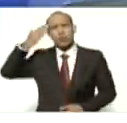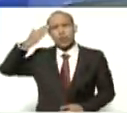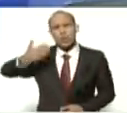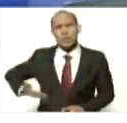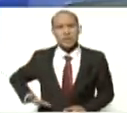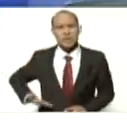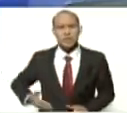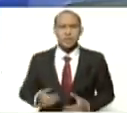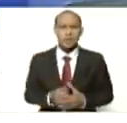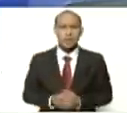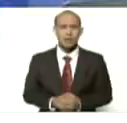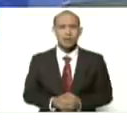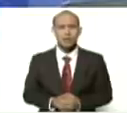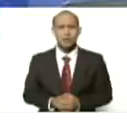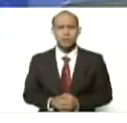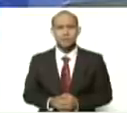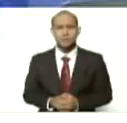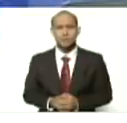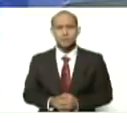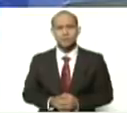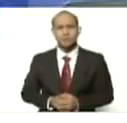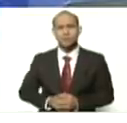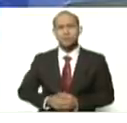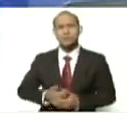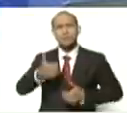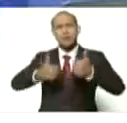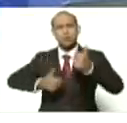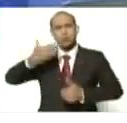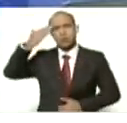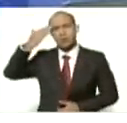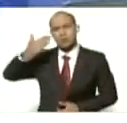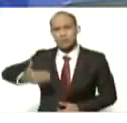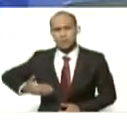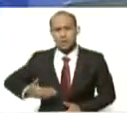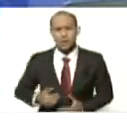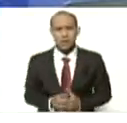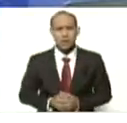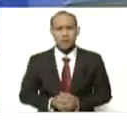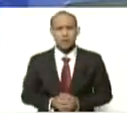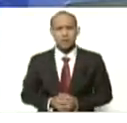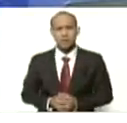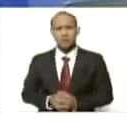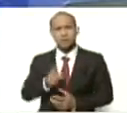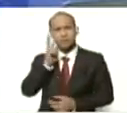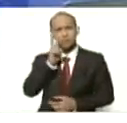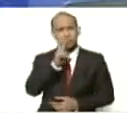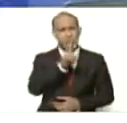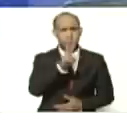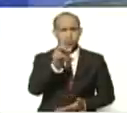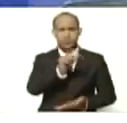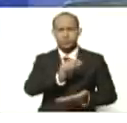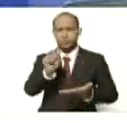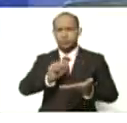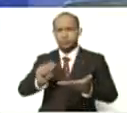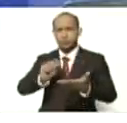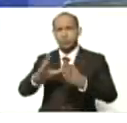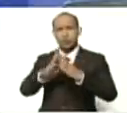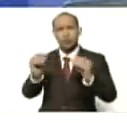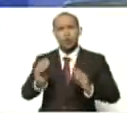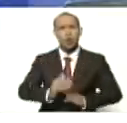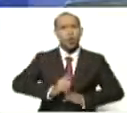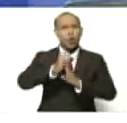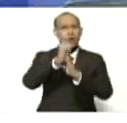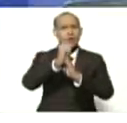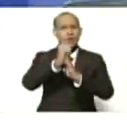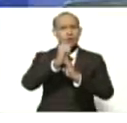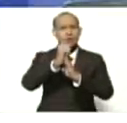almirante jefe ceballos las autoridades militares pasan revista todo el liderazgo